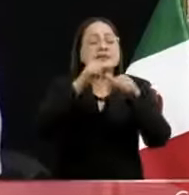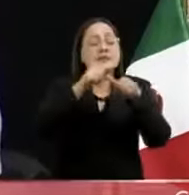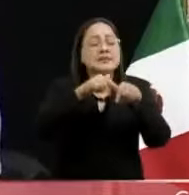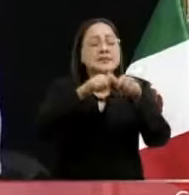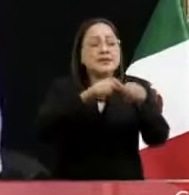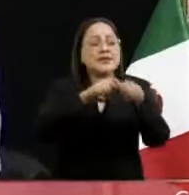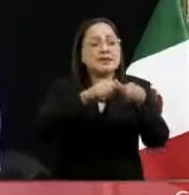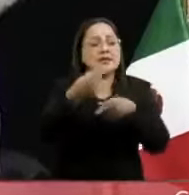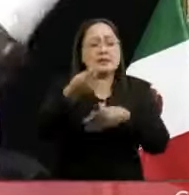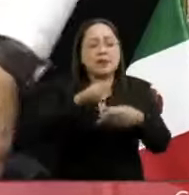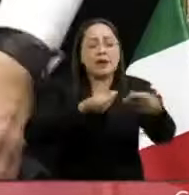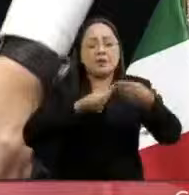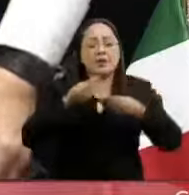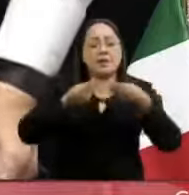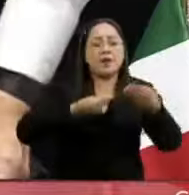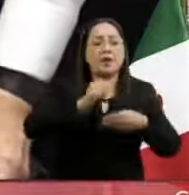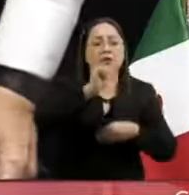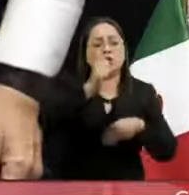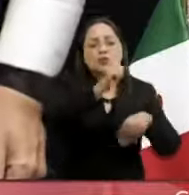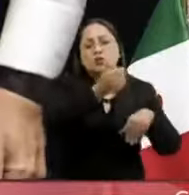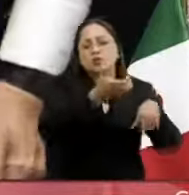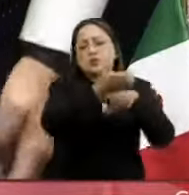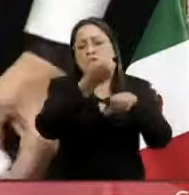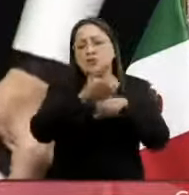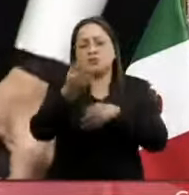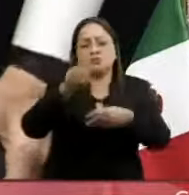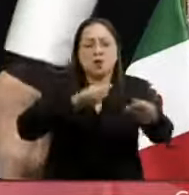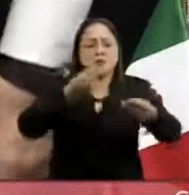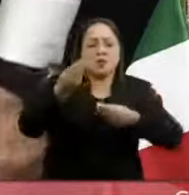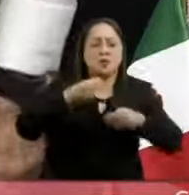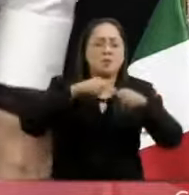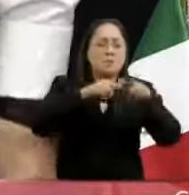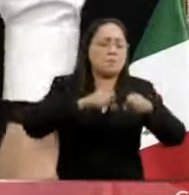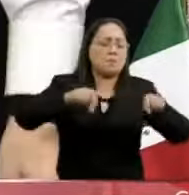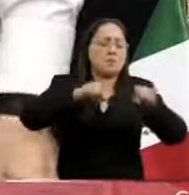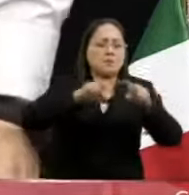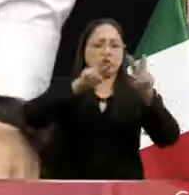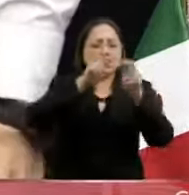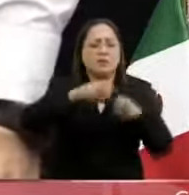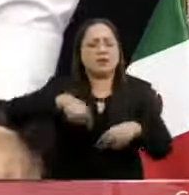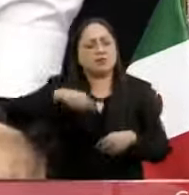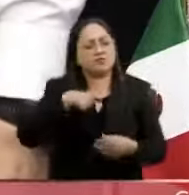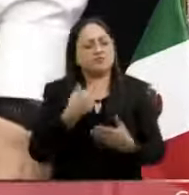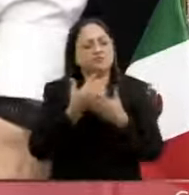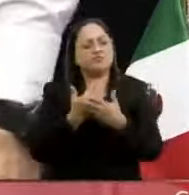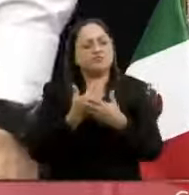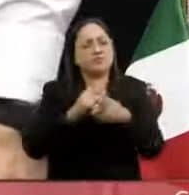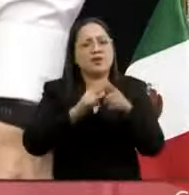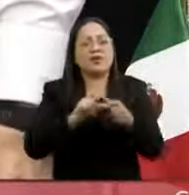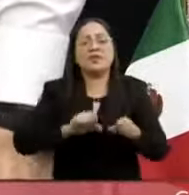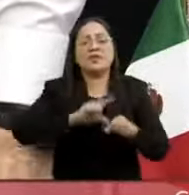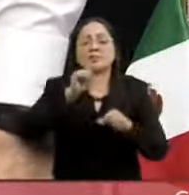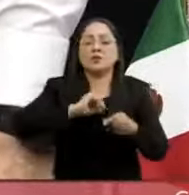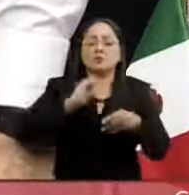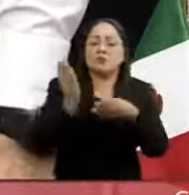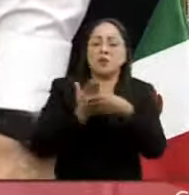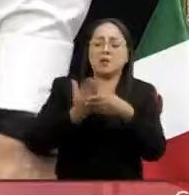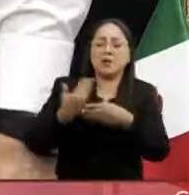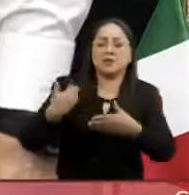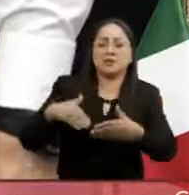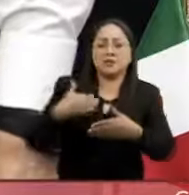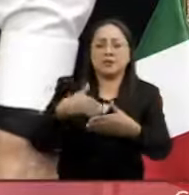que emitan otras legislaturas de los estados sobre este asunto, mismas que se integrarán al